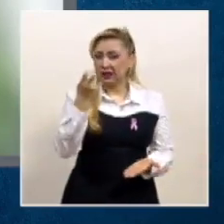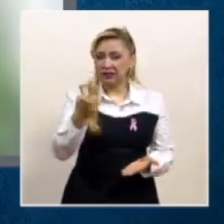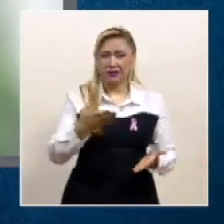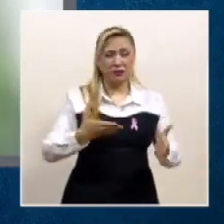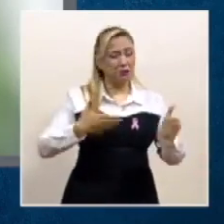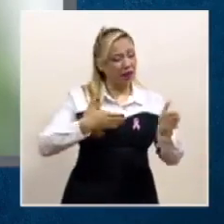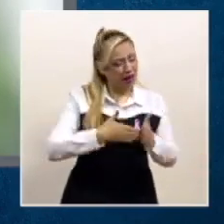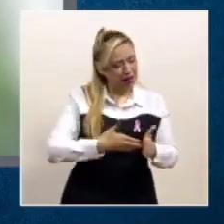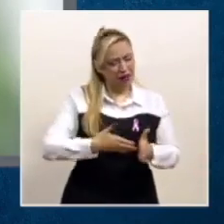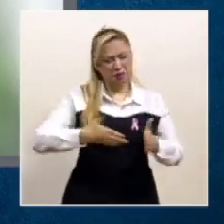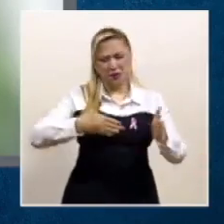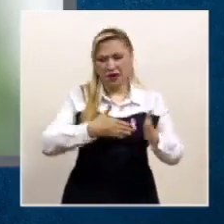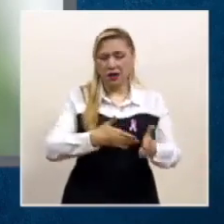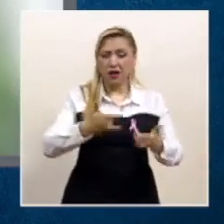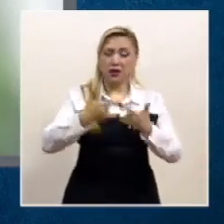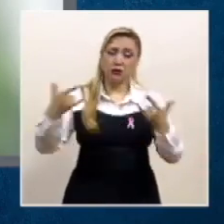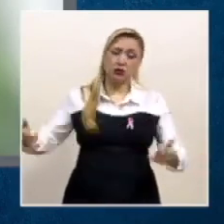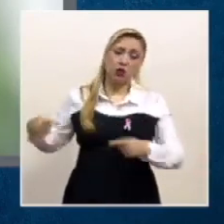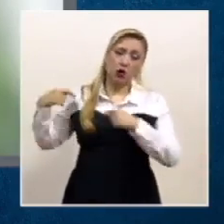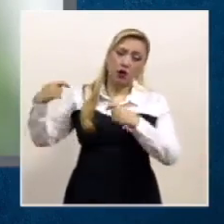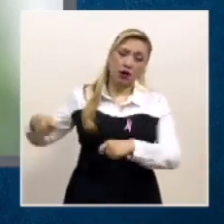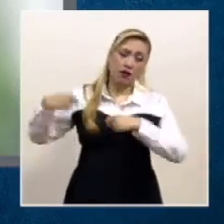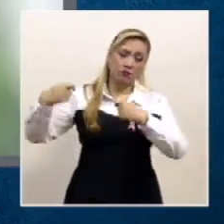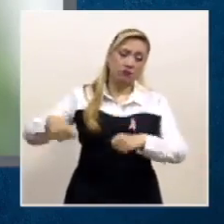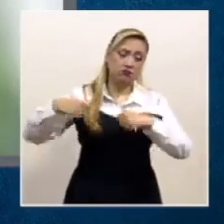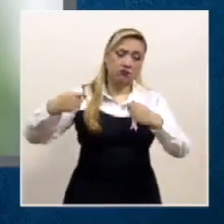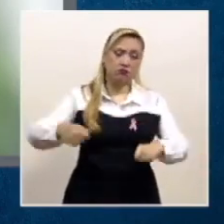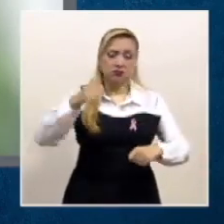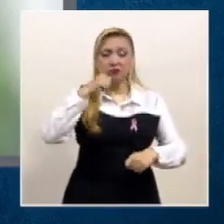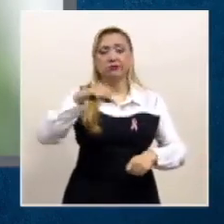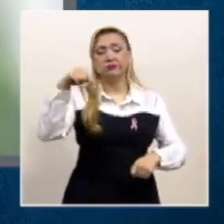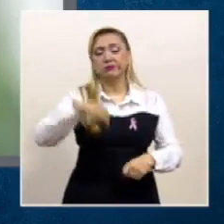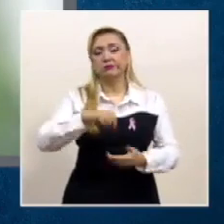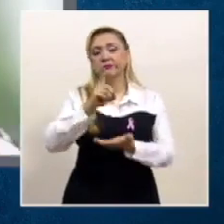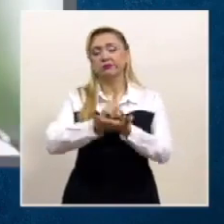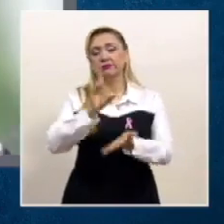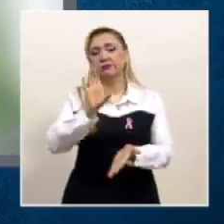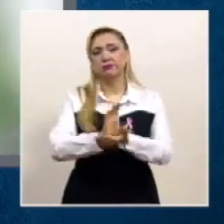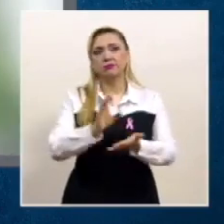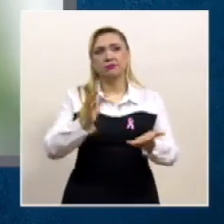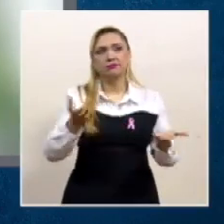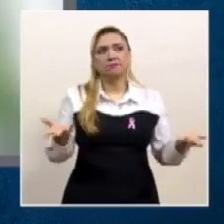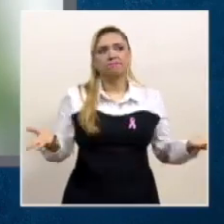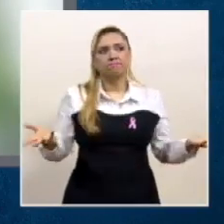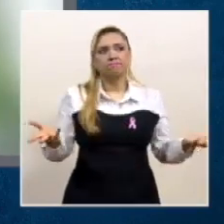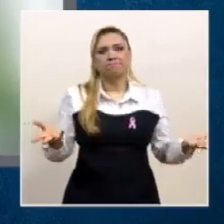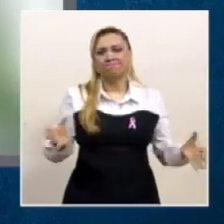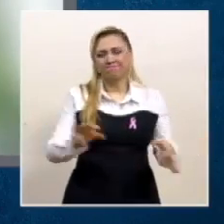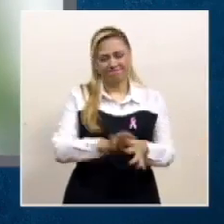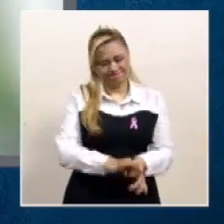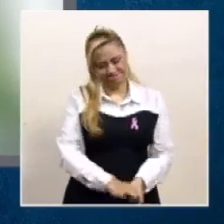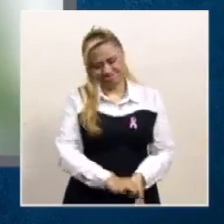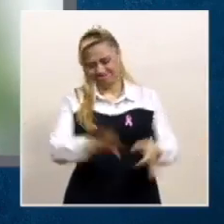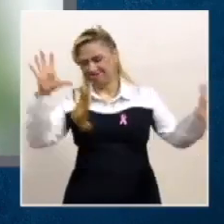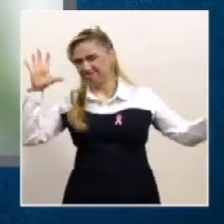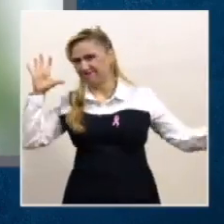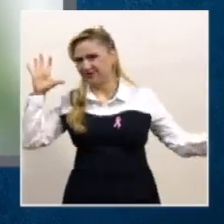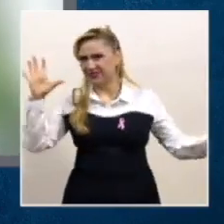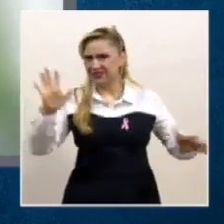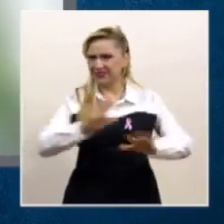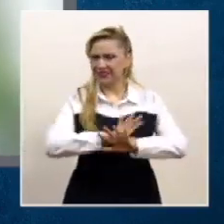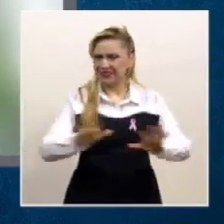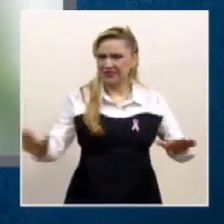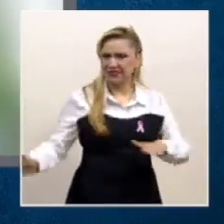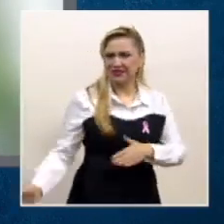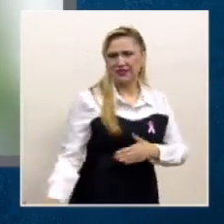barrera histórica que ha existido en contra de nuestro grupo, pues es lo que ha buscado romper este nuevo modelo